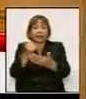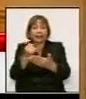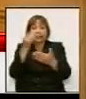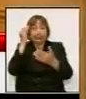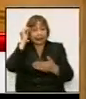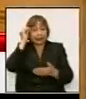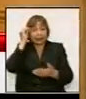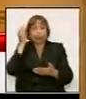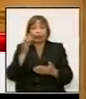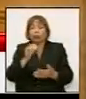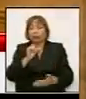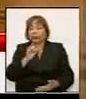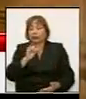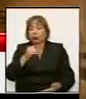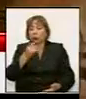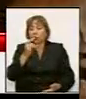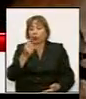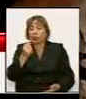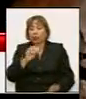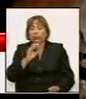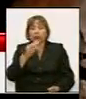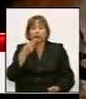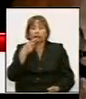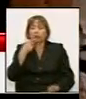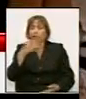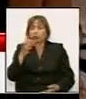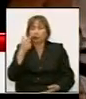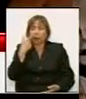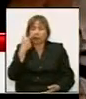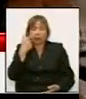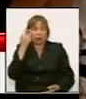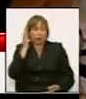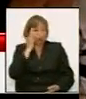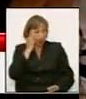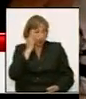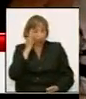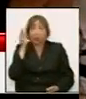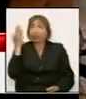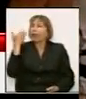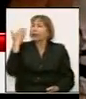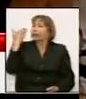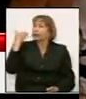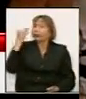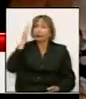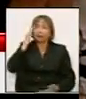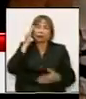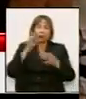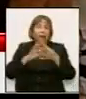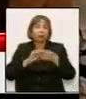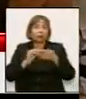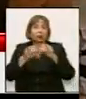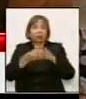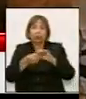Inchausti, quienes hemos conocido la trayectoria de Juan Inchausti,